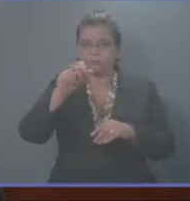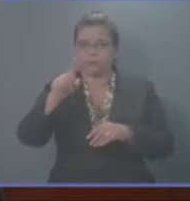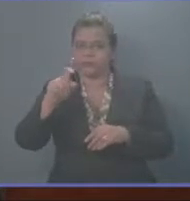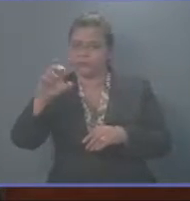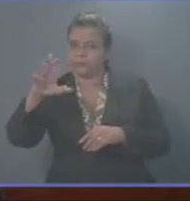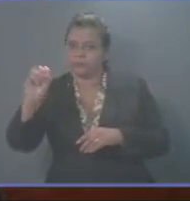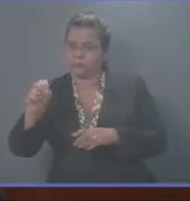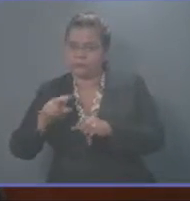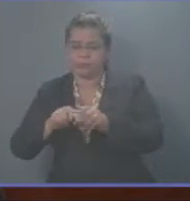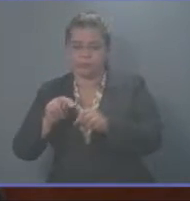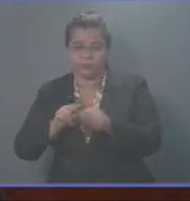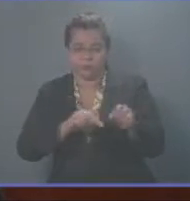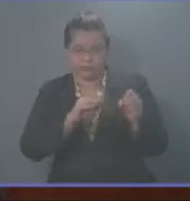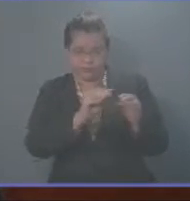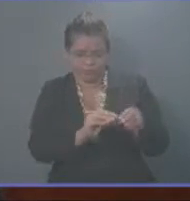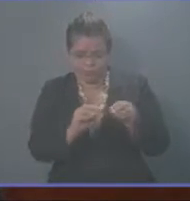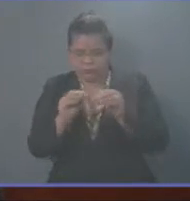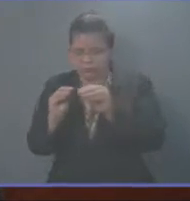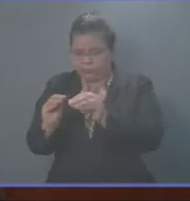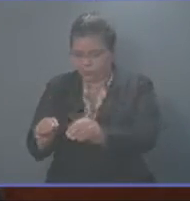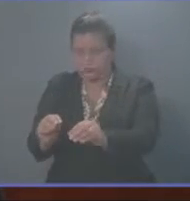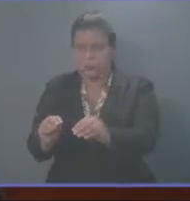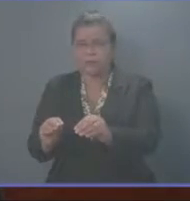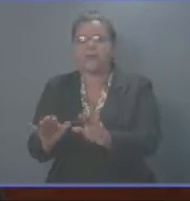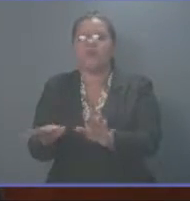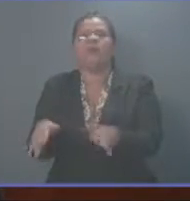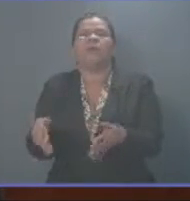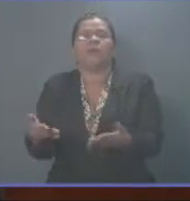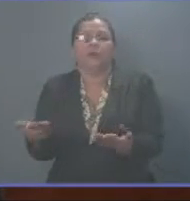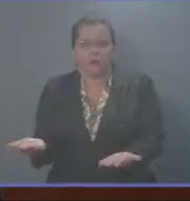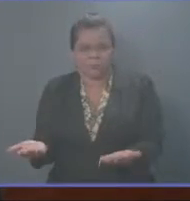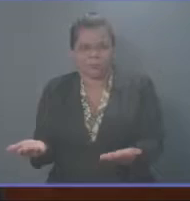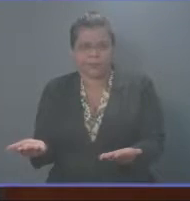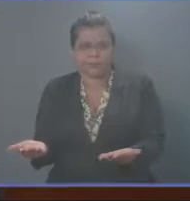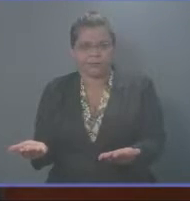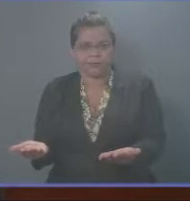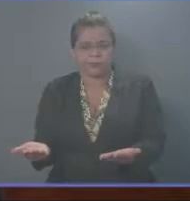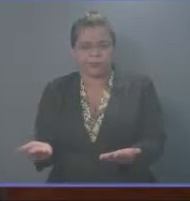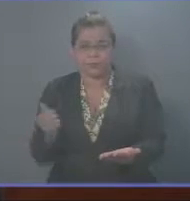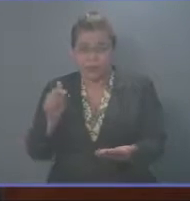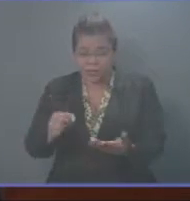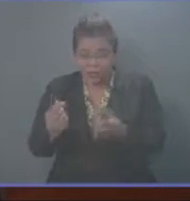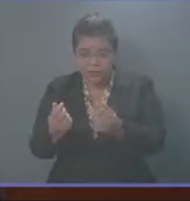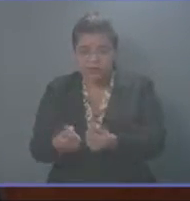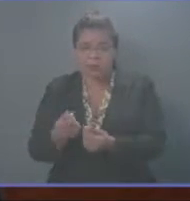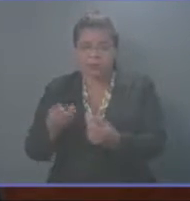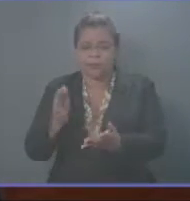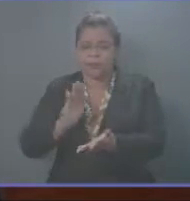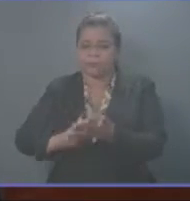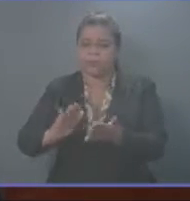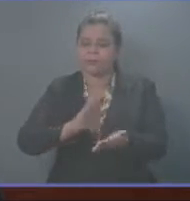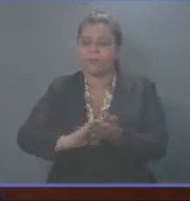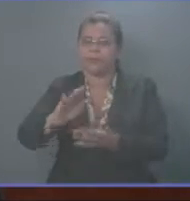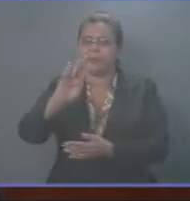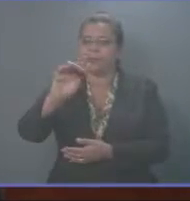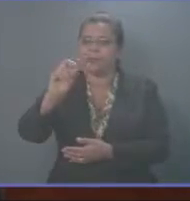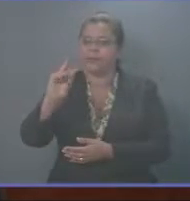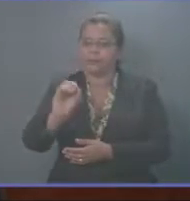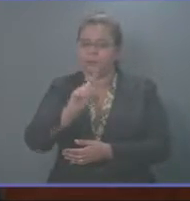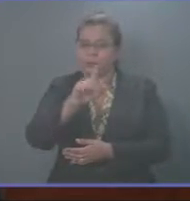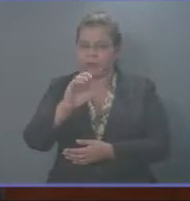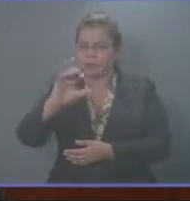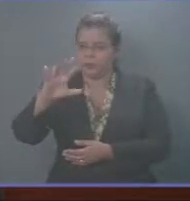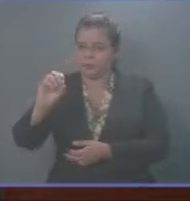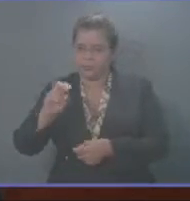825.150 dólares de los Estados Unidos de América servirán para una bonificación de